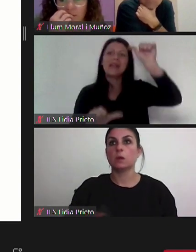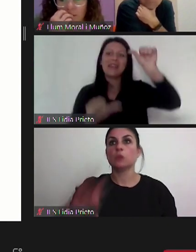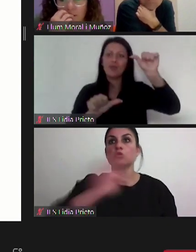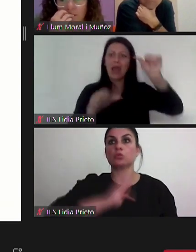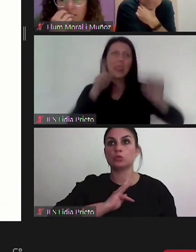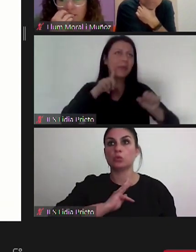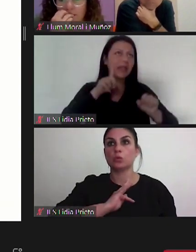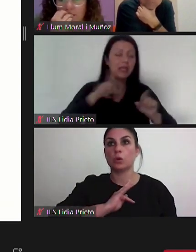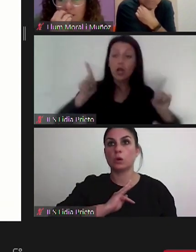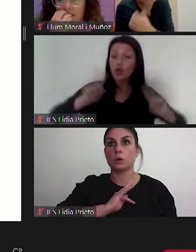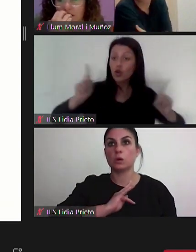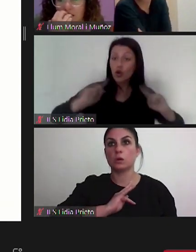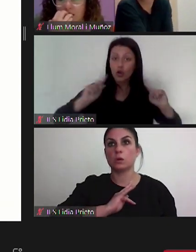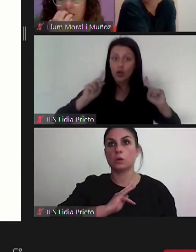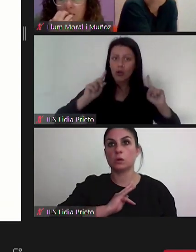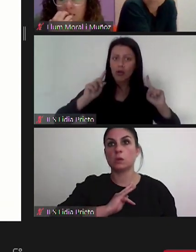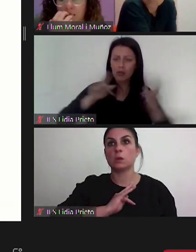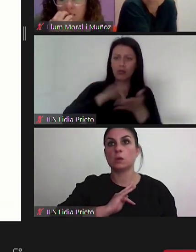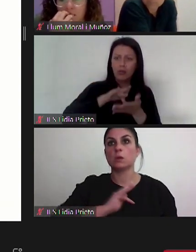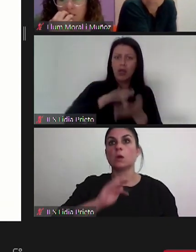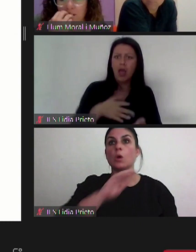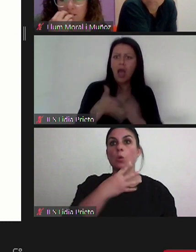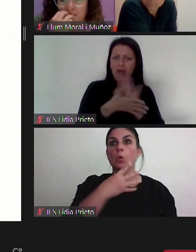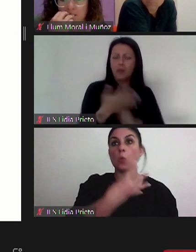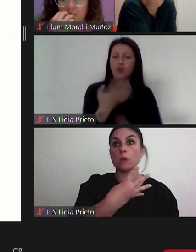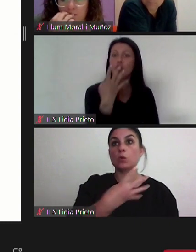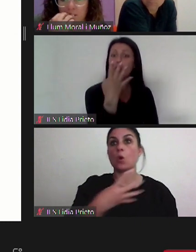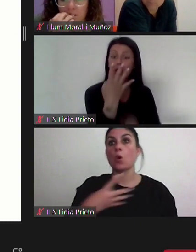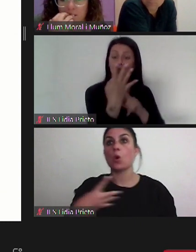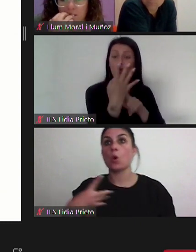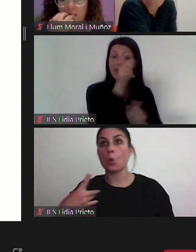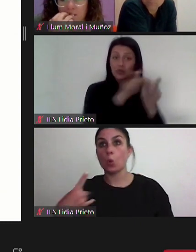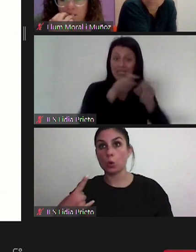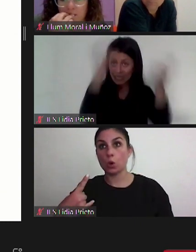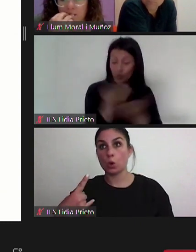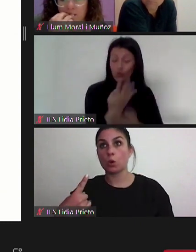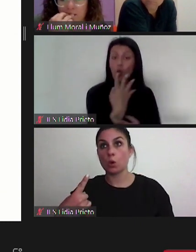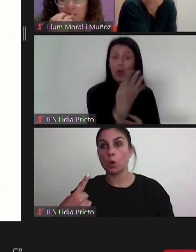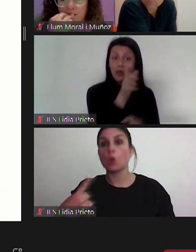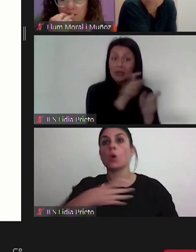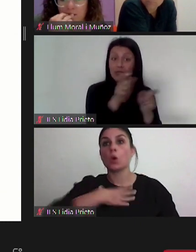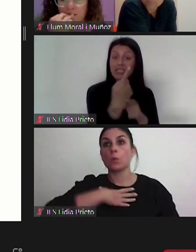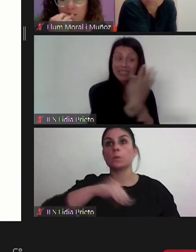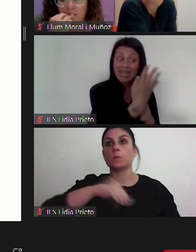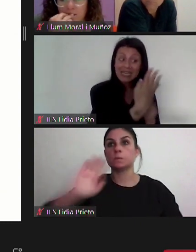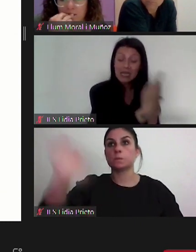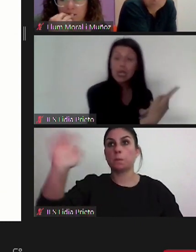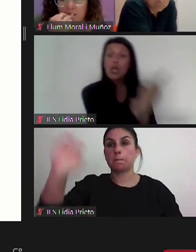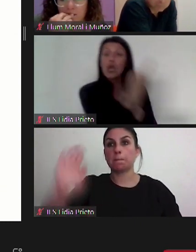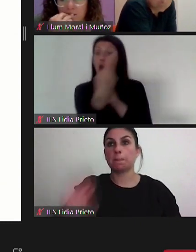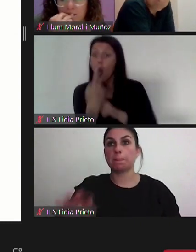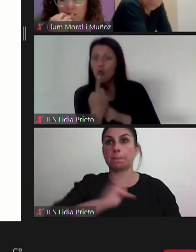pues 1 de cada 4 puede parecer, y como me comentaban el otro día, antes